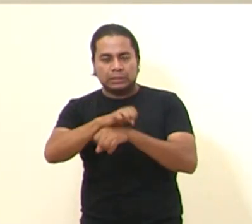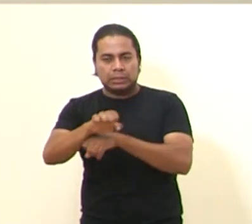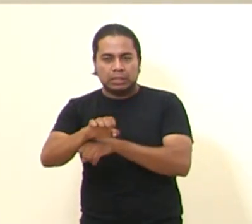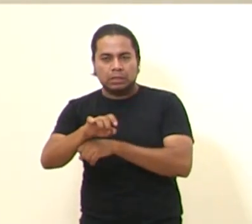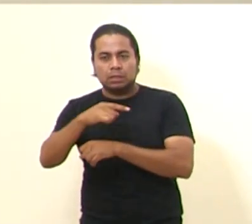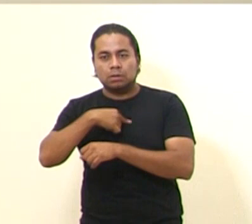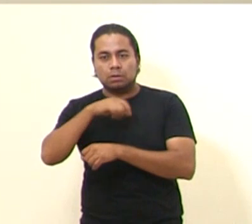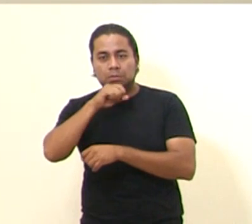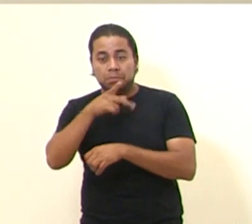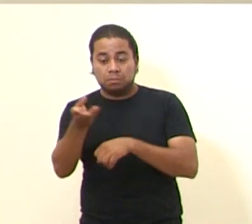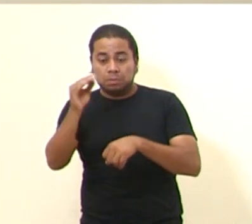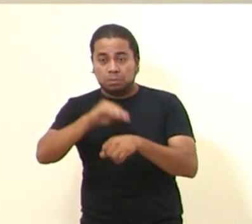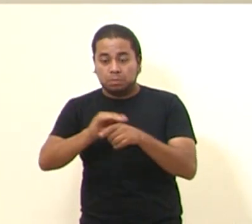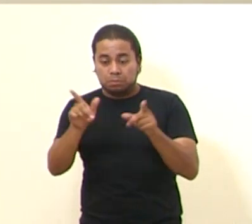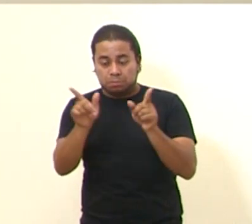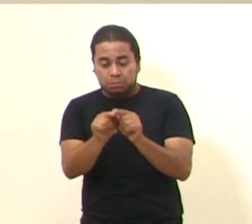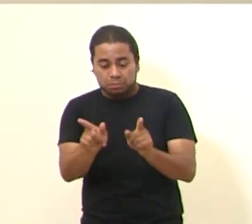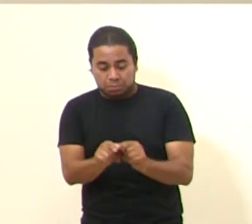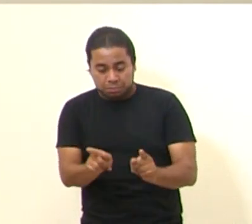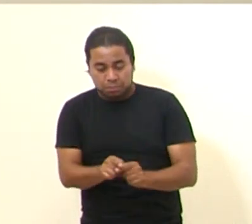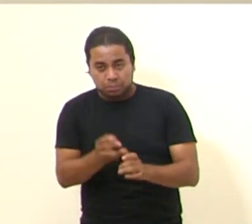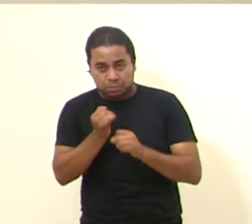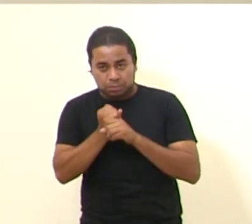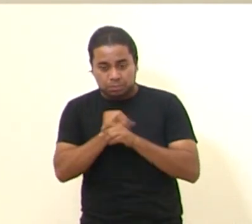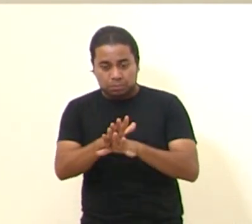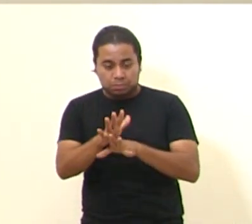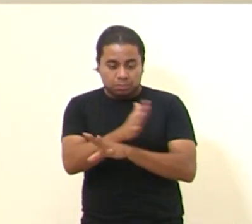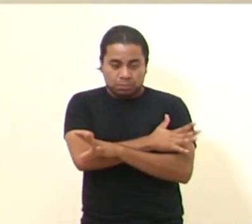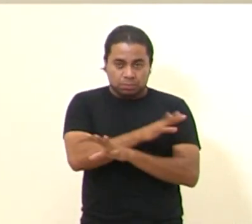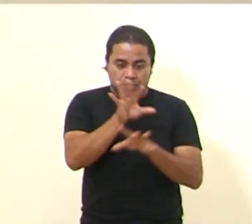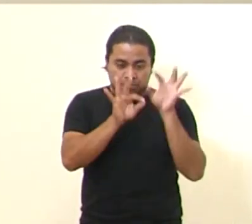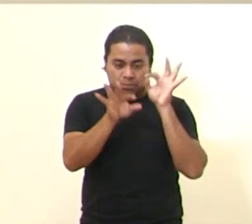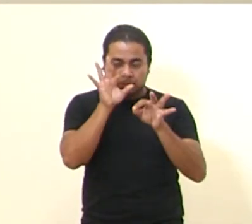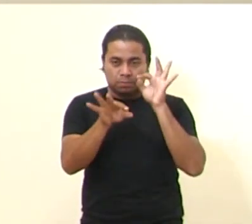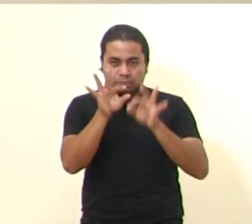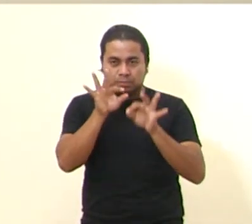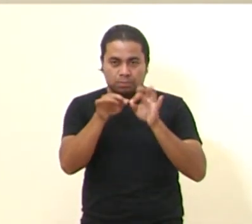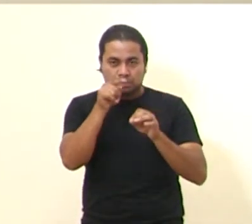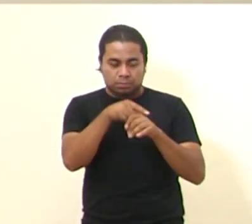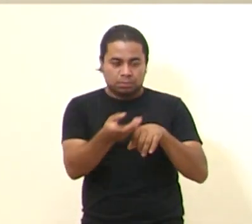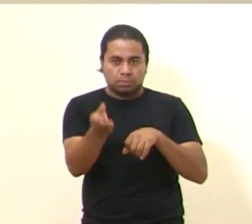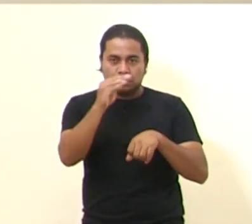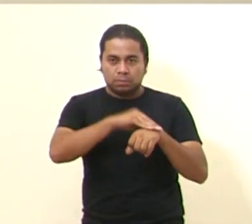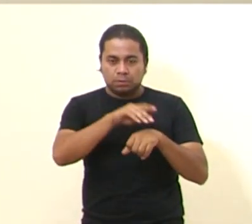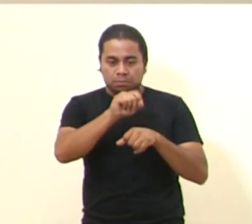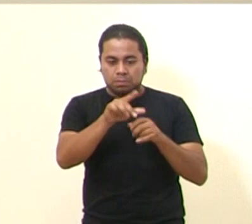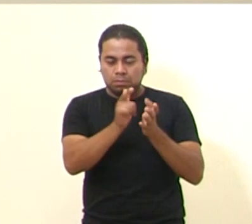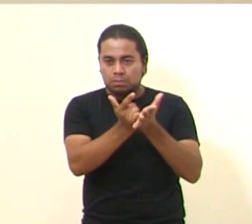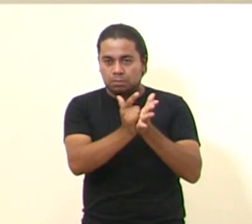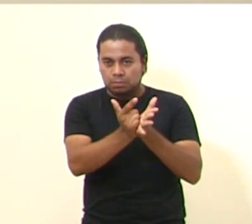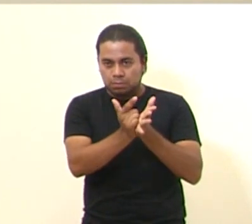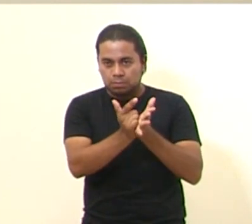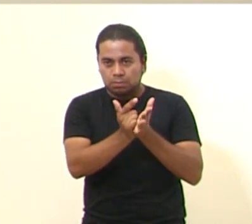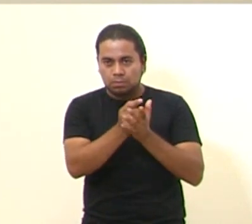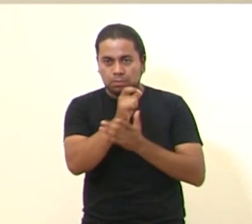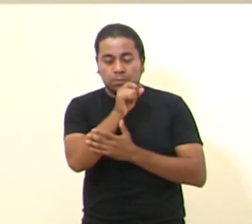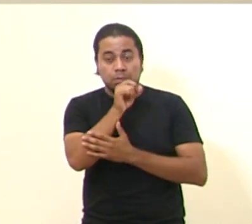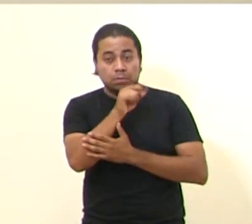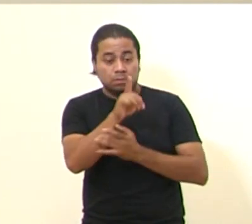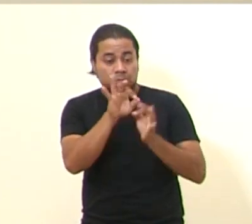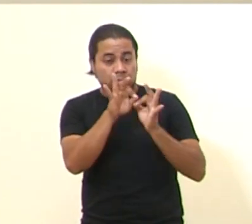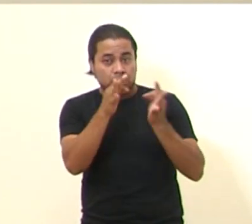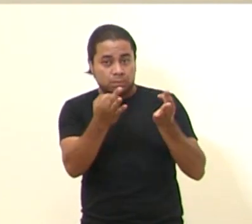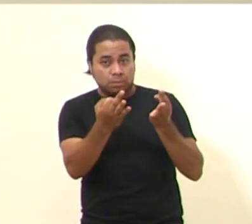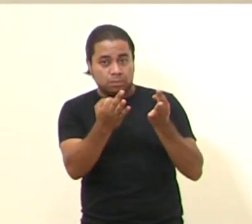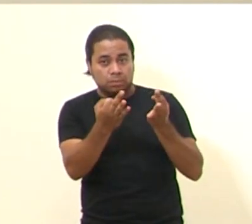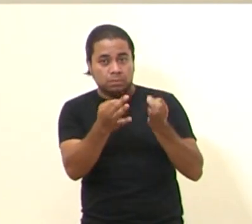el resumen de la información que encontré en ese libro. De la misma manera,